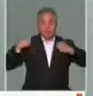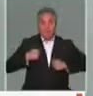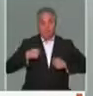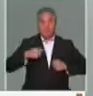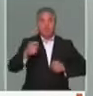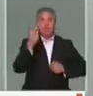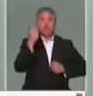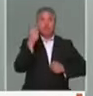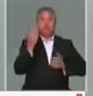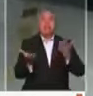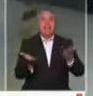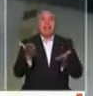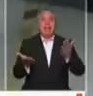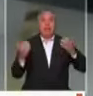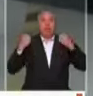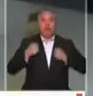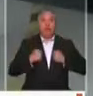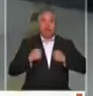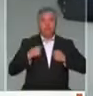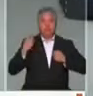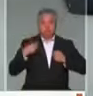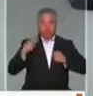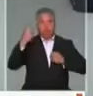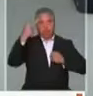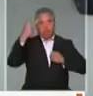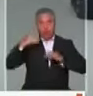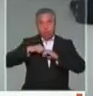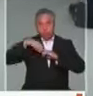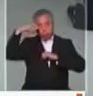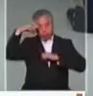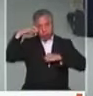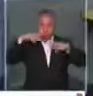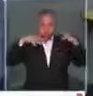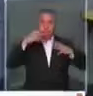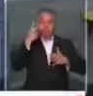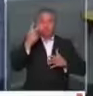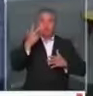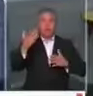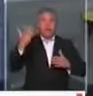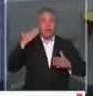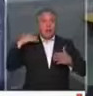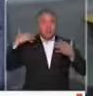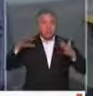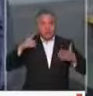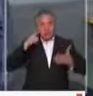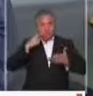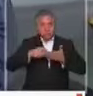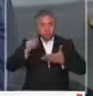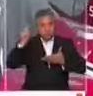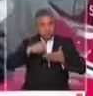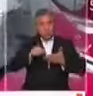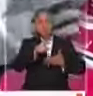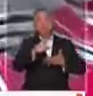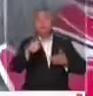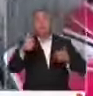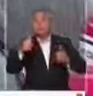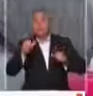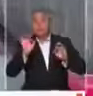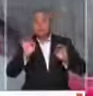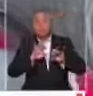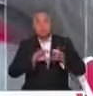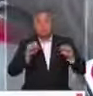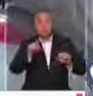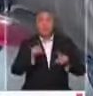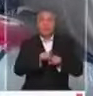con 2 paracaídas, arneses y contenedores. Antes de volar debemos tener el visto bueno de nuestro instructor. Buen salto